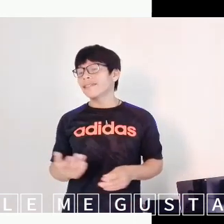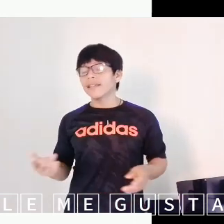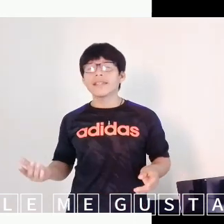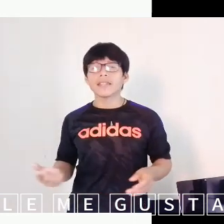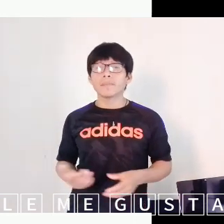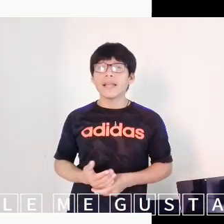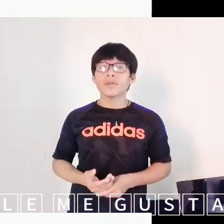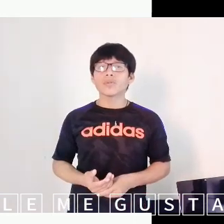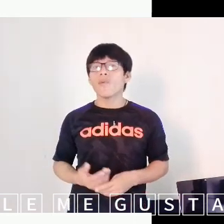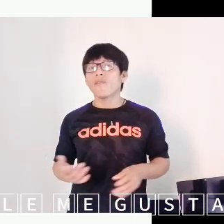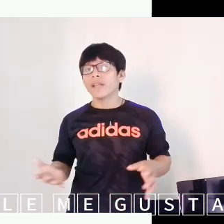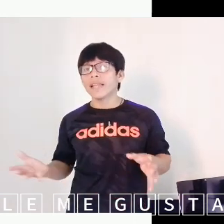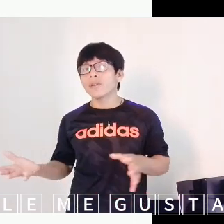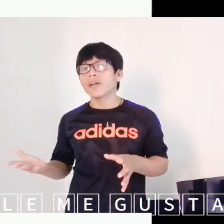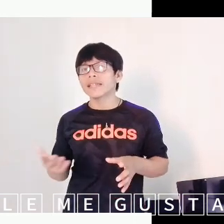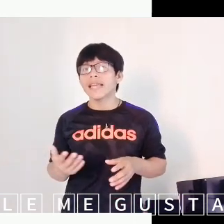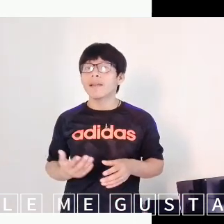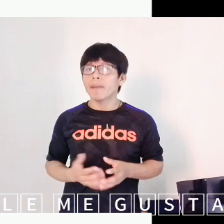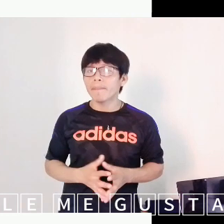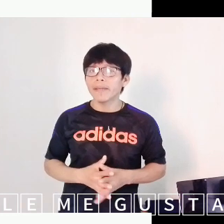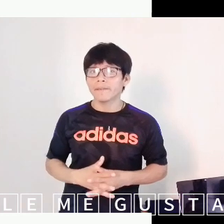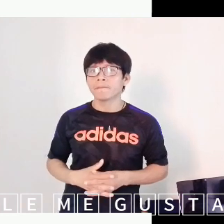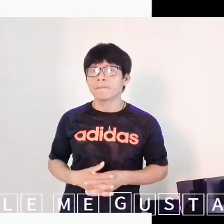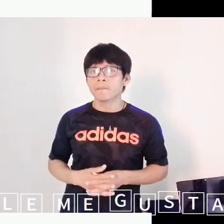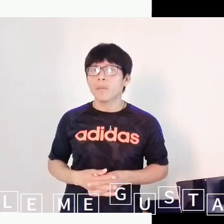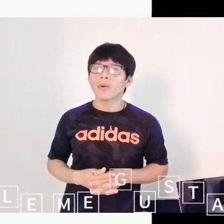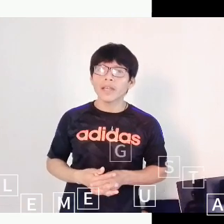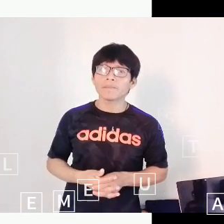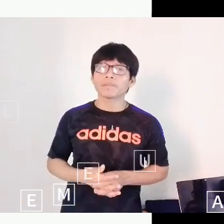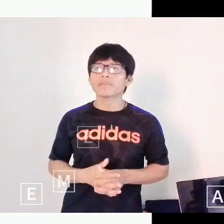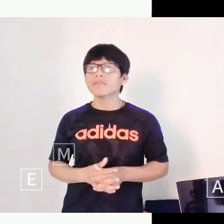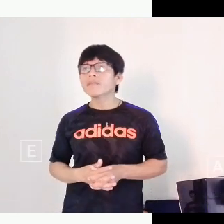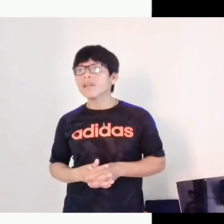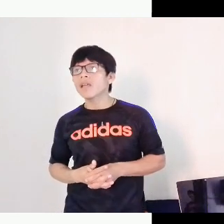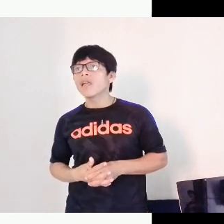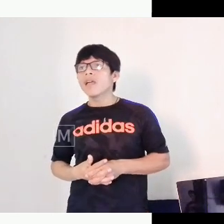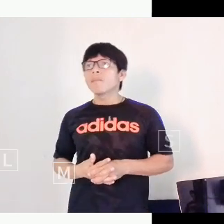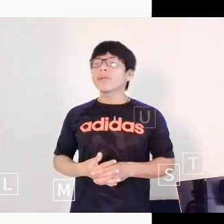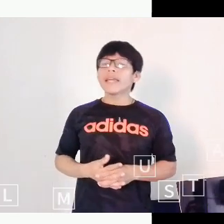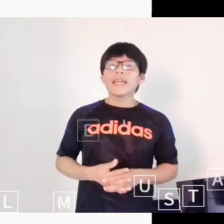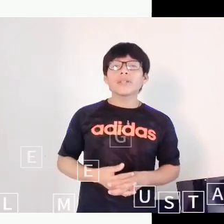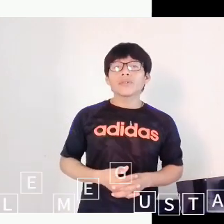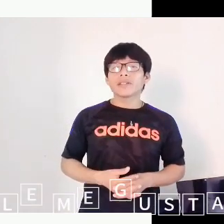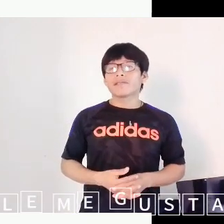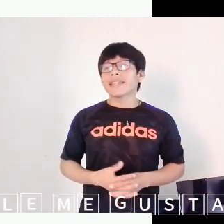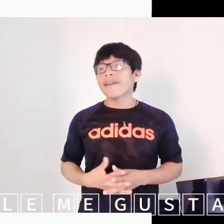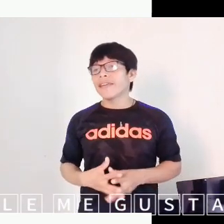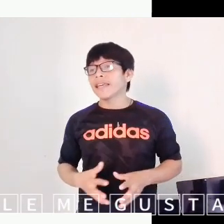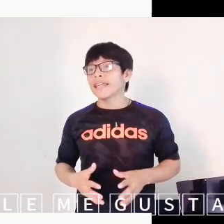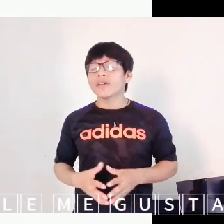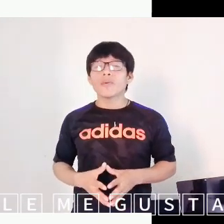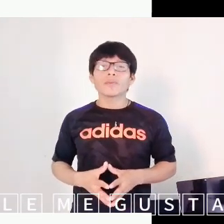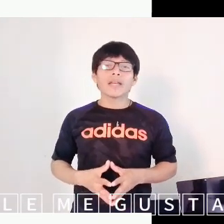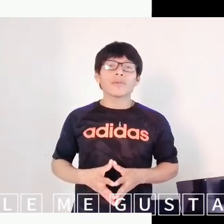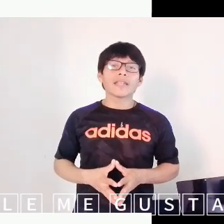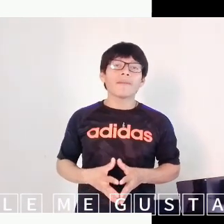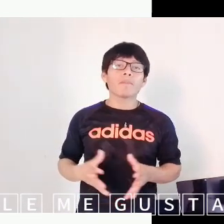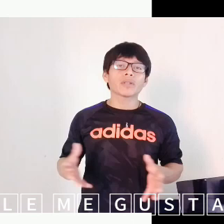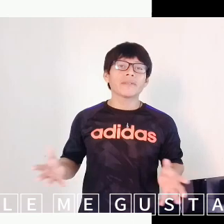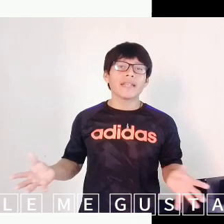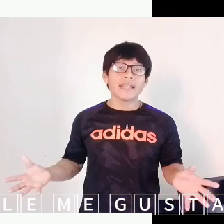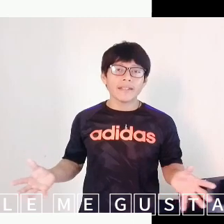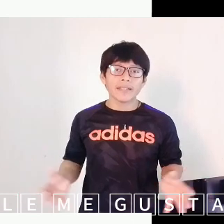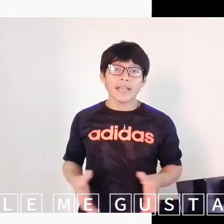que están tan desesperados con frenar lo que es el plan B? ¿Por qué? Porque ellos saben que ya no